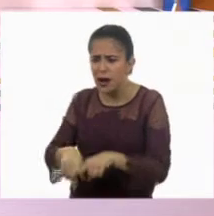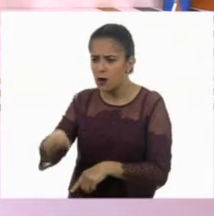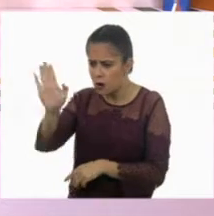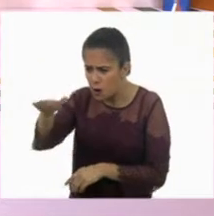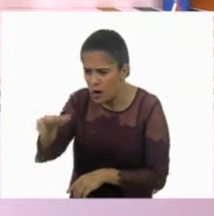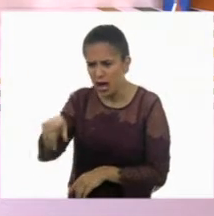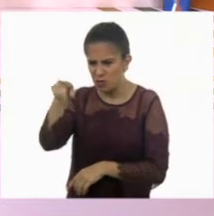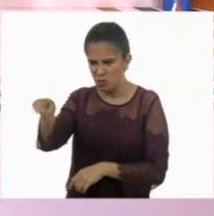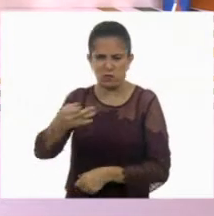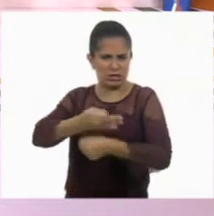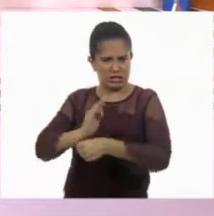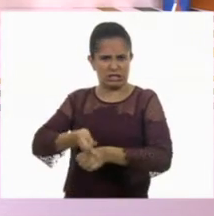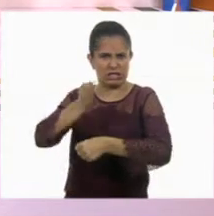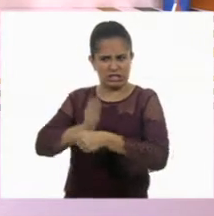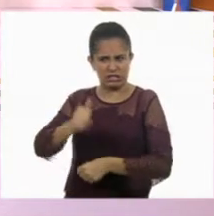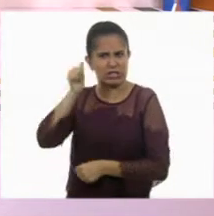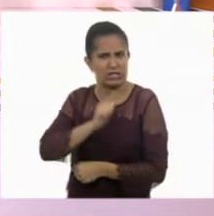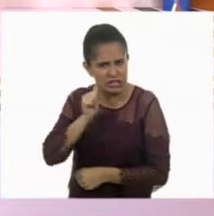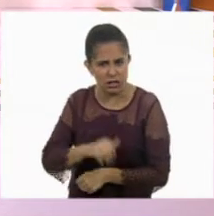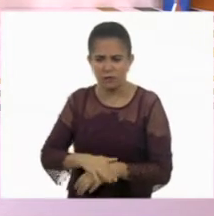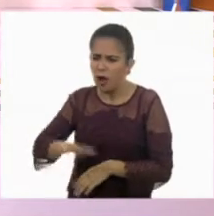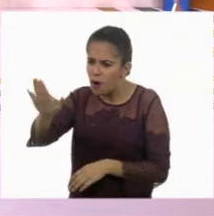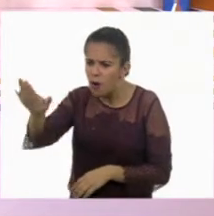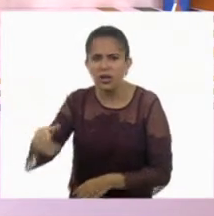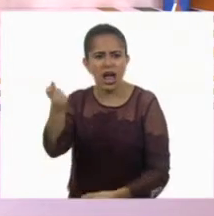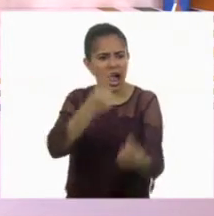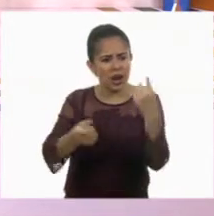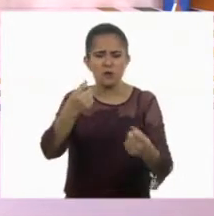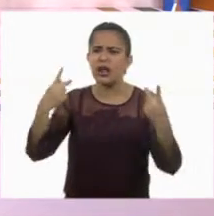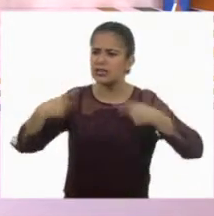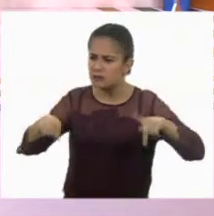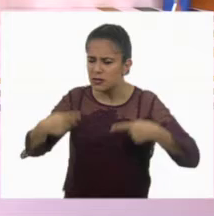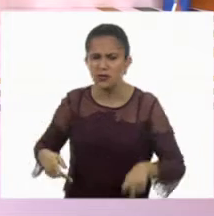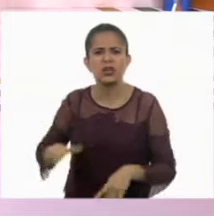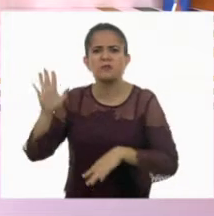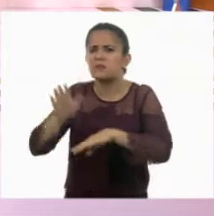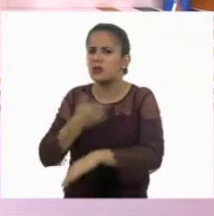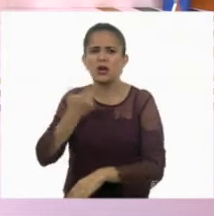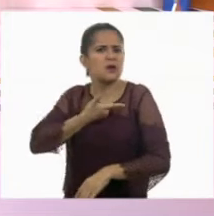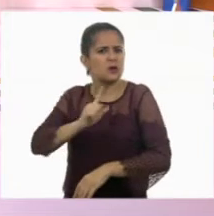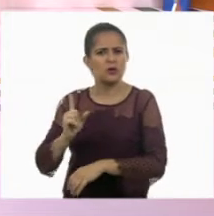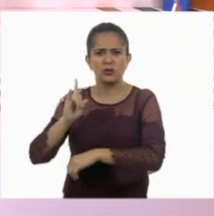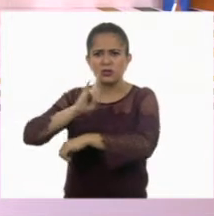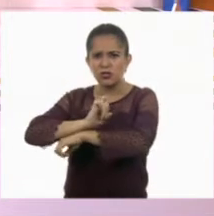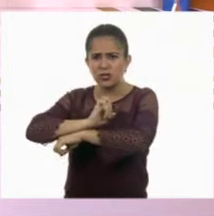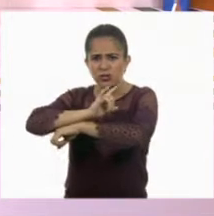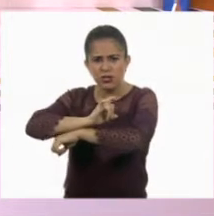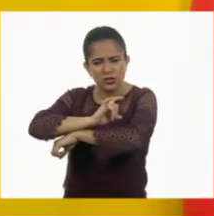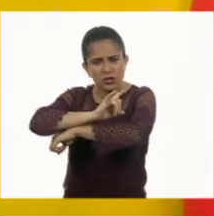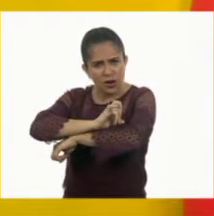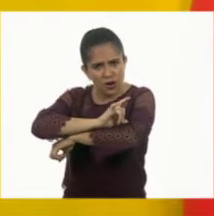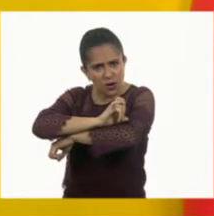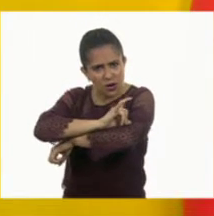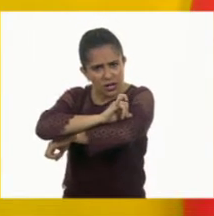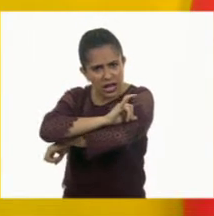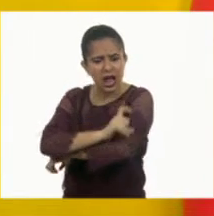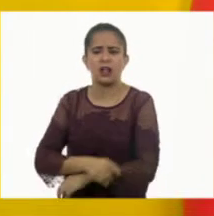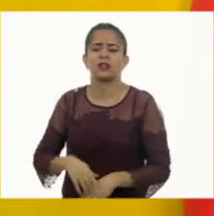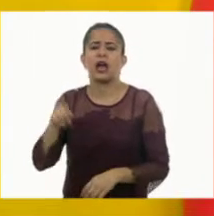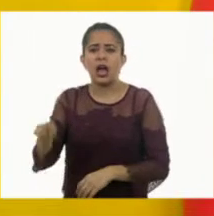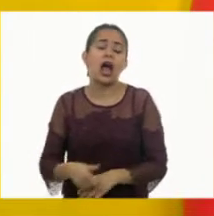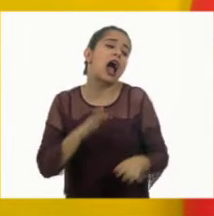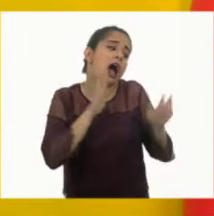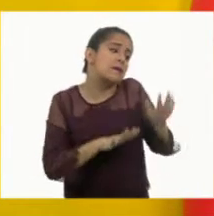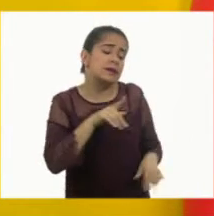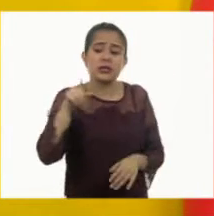bromista, ¿por qué a algunas personas no les gusta comer caracoles? El hermano le contesta que la razón es porque a